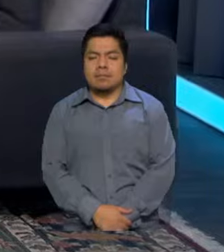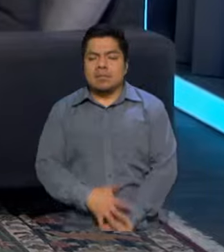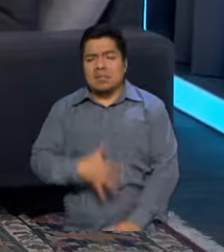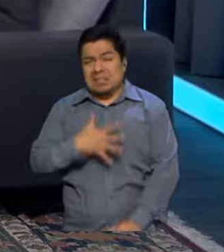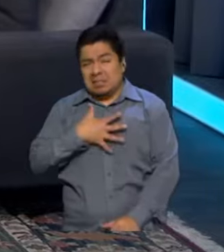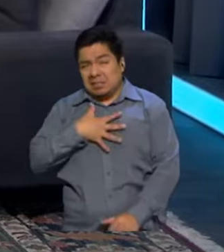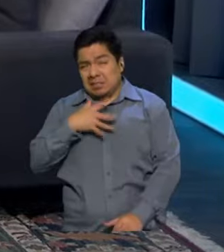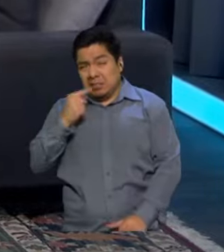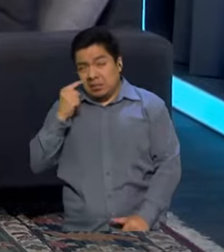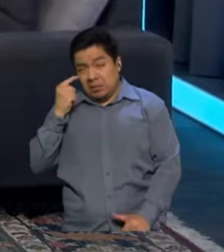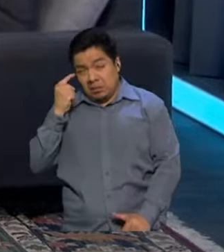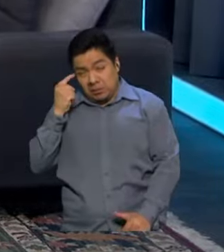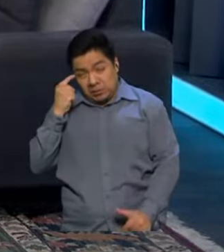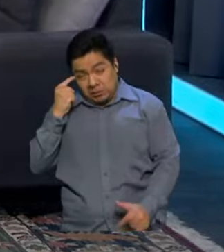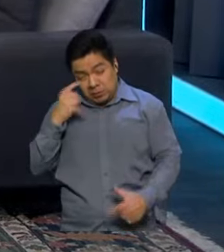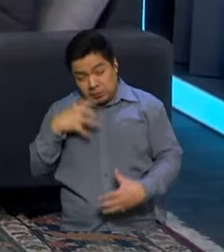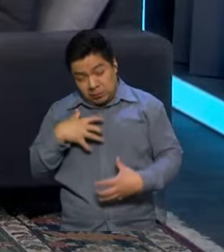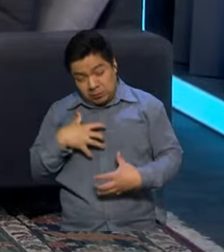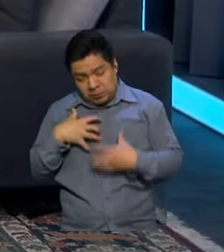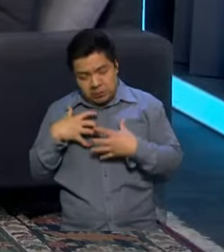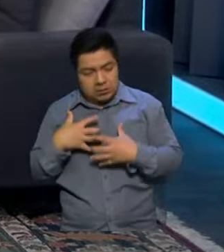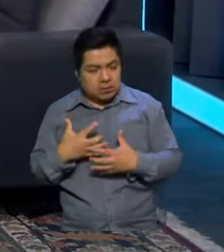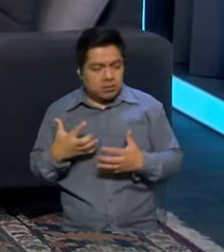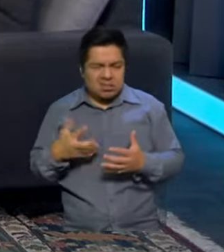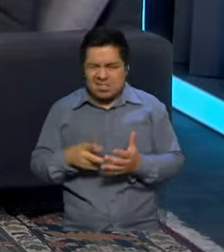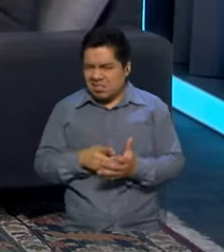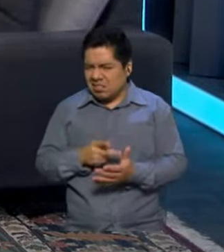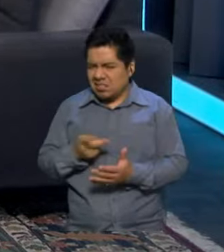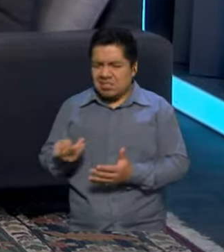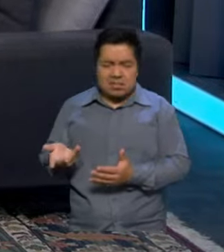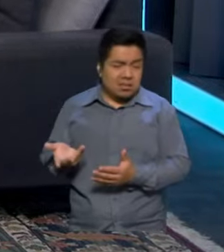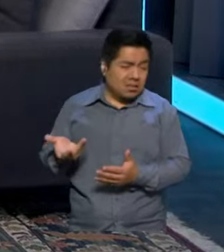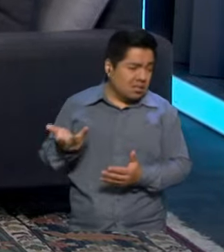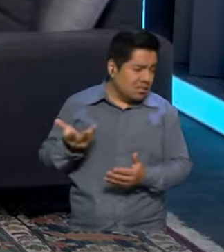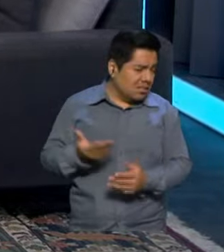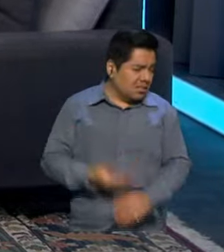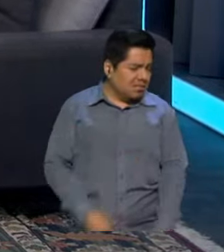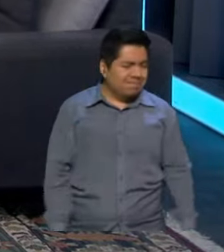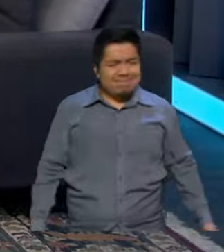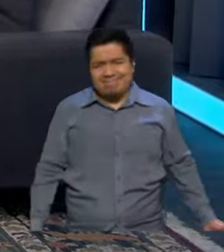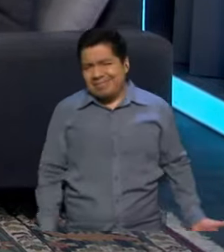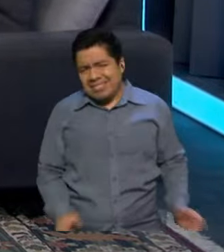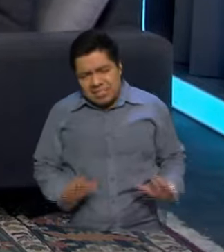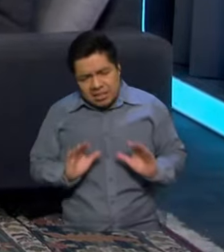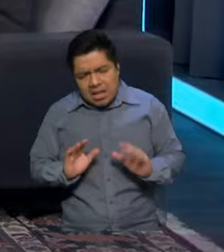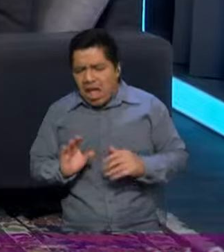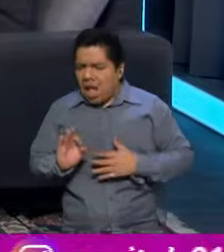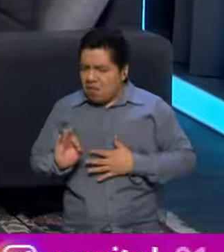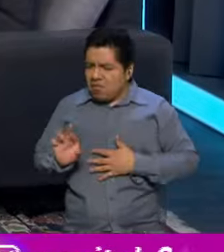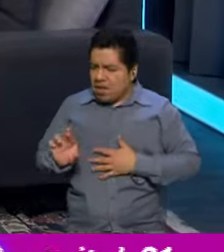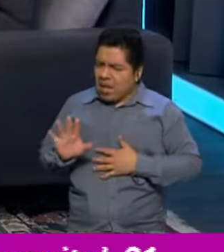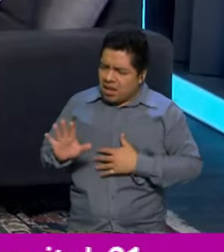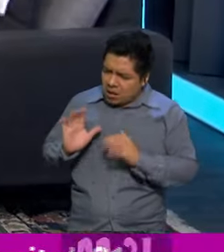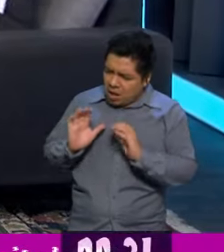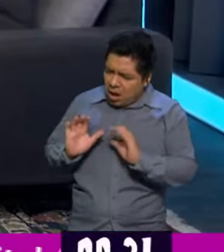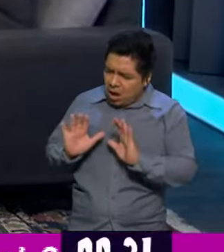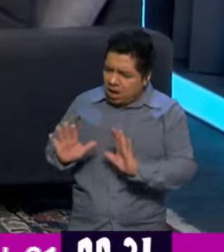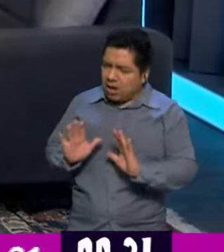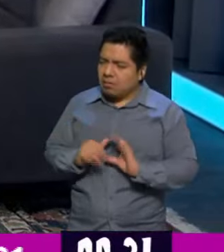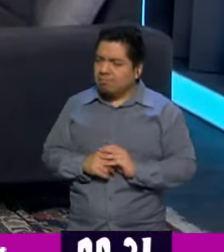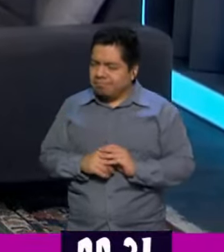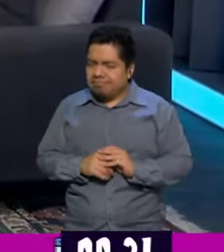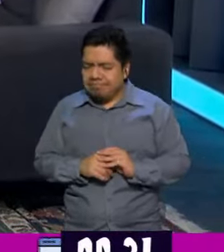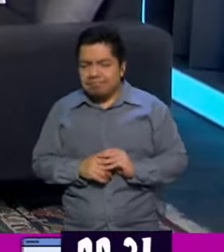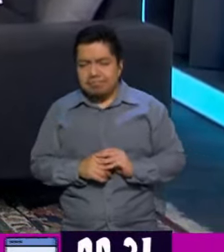embarazada de todo y luego me salen con esto. No puede ser. No te enojes, Fer. ¿Cómo estás? Bien, yo creo que